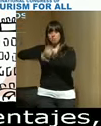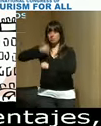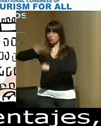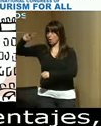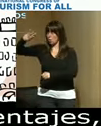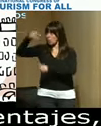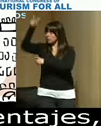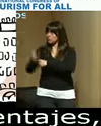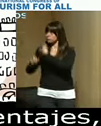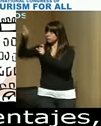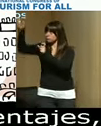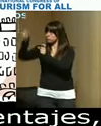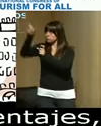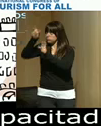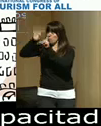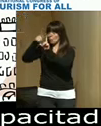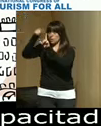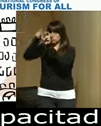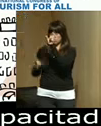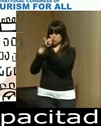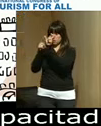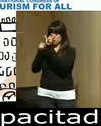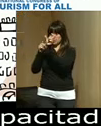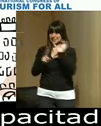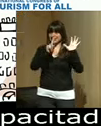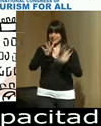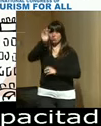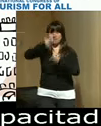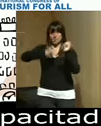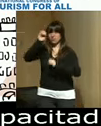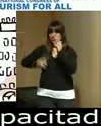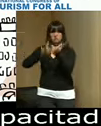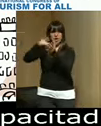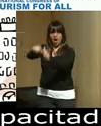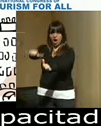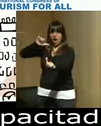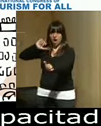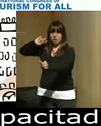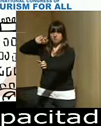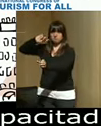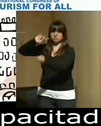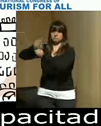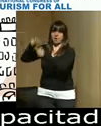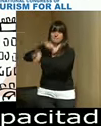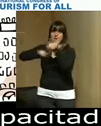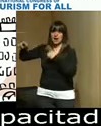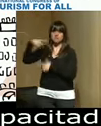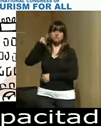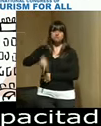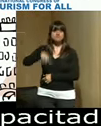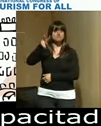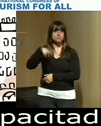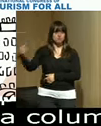números, el 29,7% de las personas con discapacidad nunca habían participado en ningún tipo de viaje vacacional, mientras que las personas